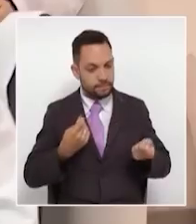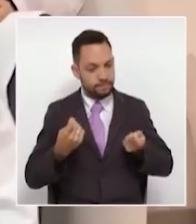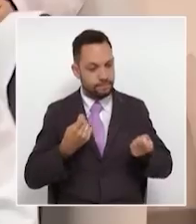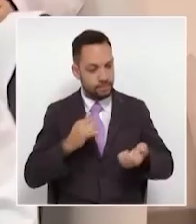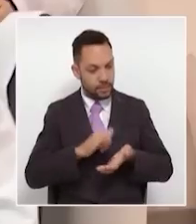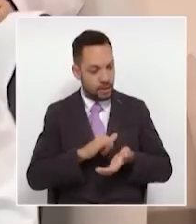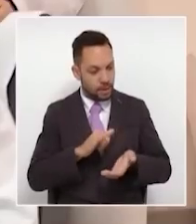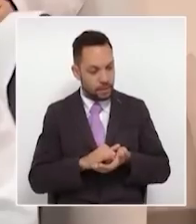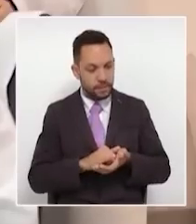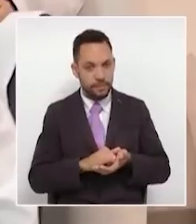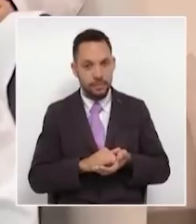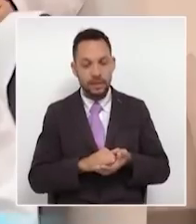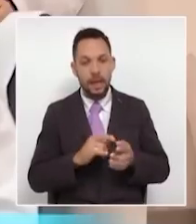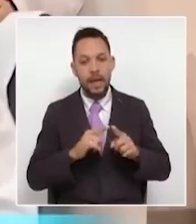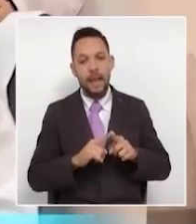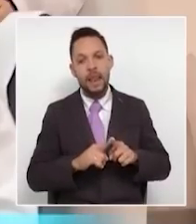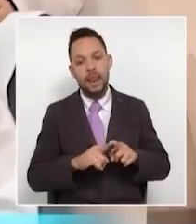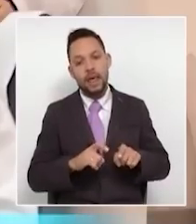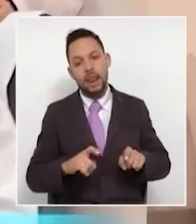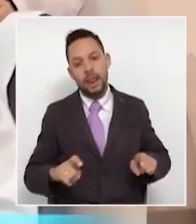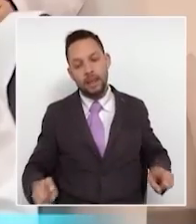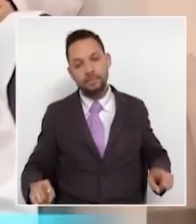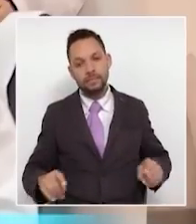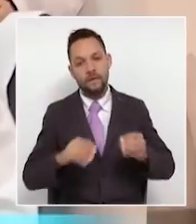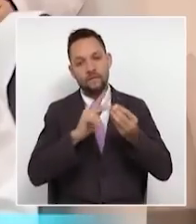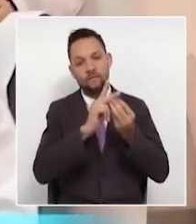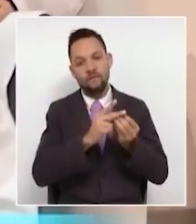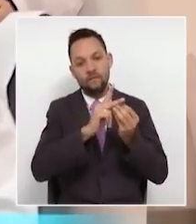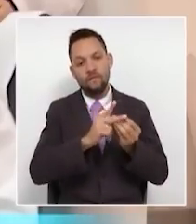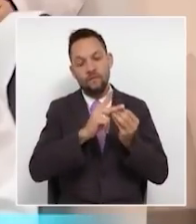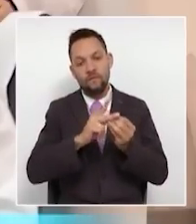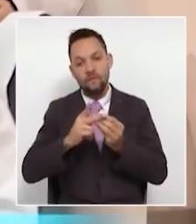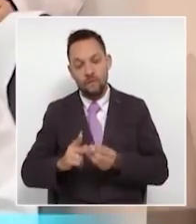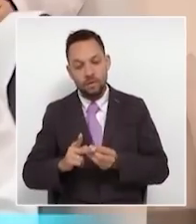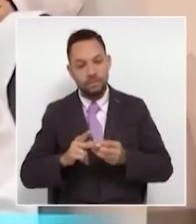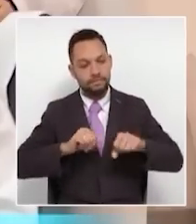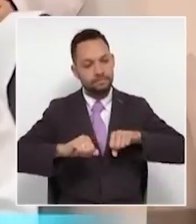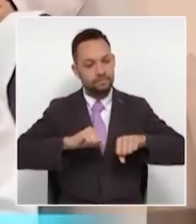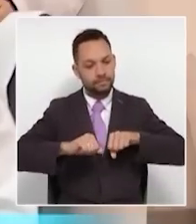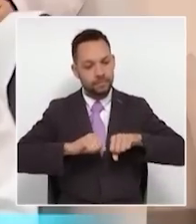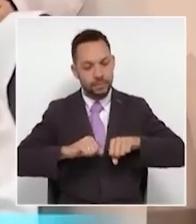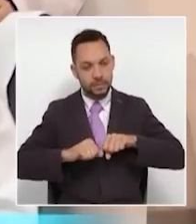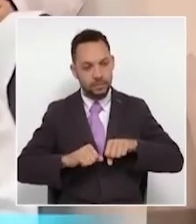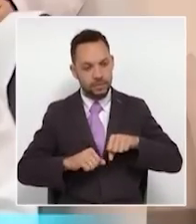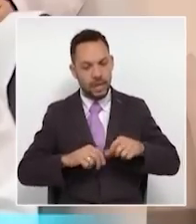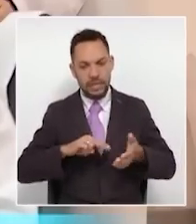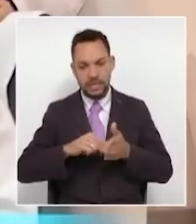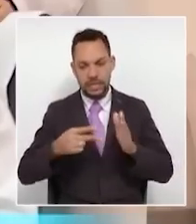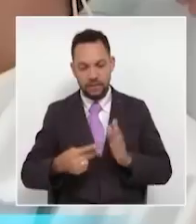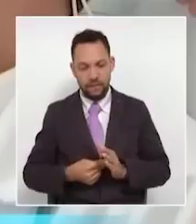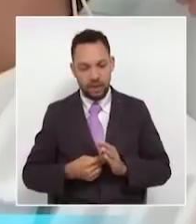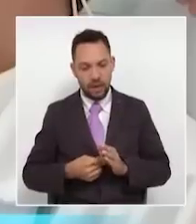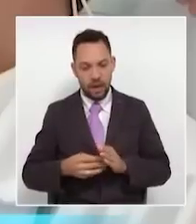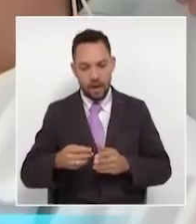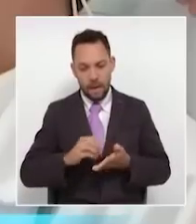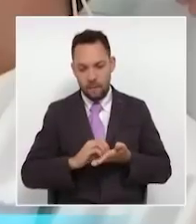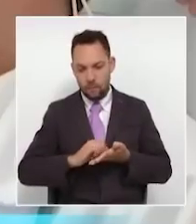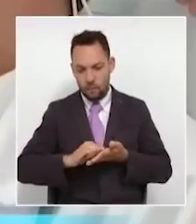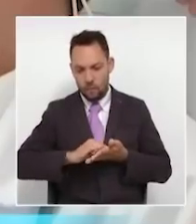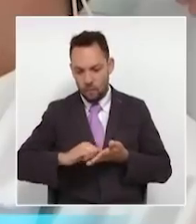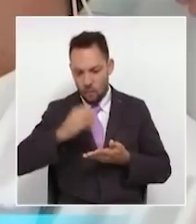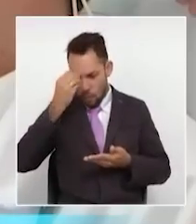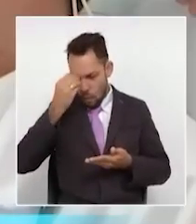es cambiar el patrón de funcionamiento cerebral es como resetear el cerebro y enseñarle